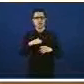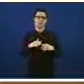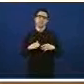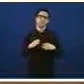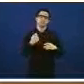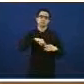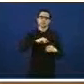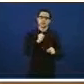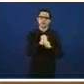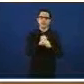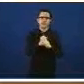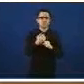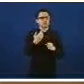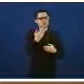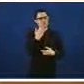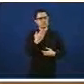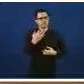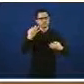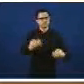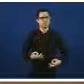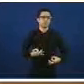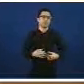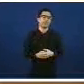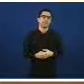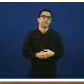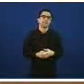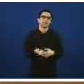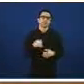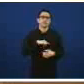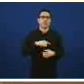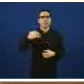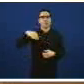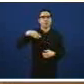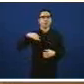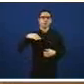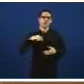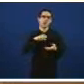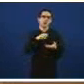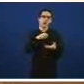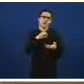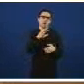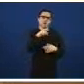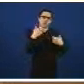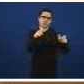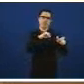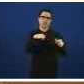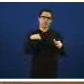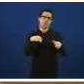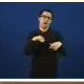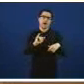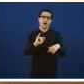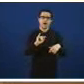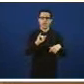Traballando Con determinación Somos a única Comunidade Autónoma Que tenga un plan De acción Somos a única Comunidade